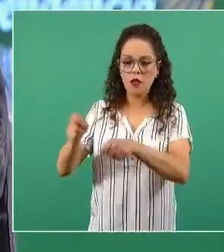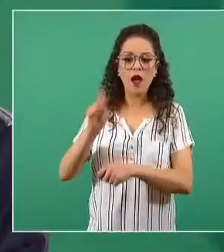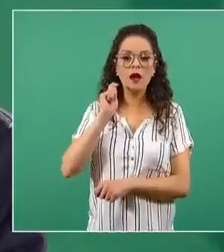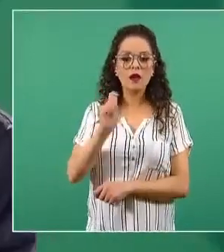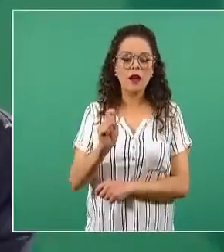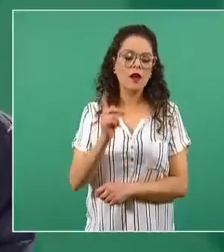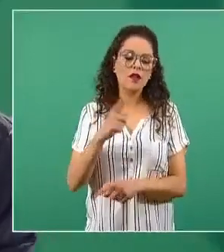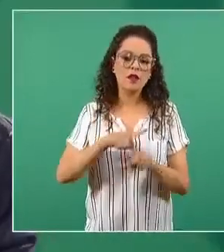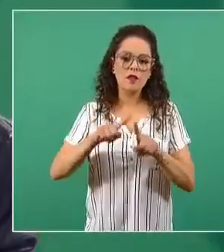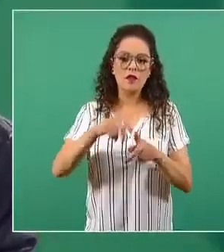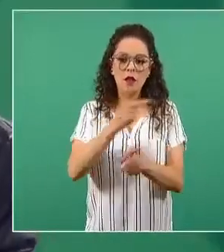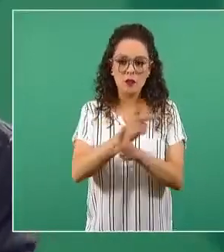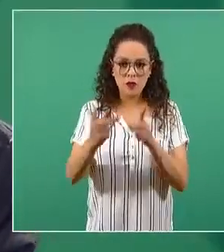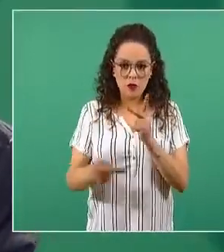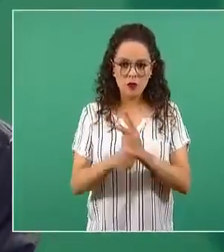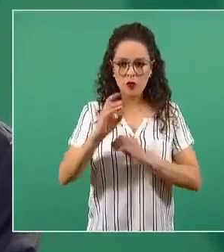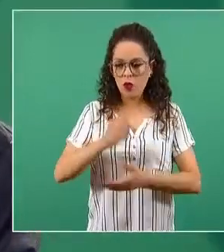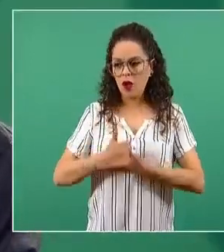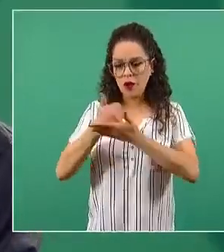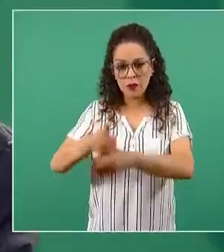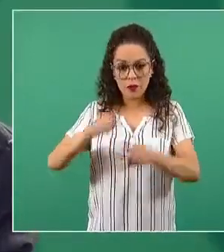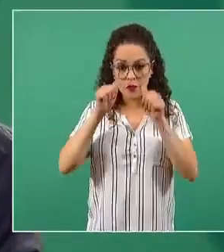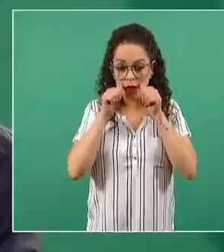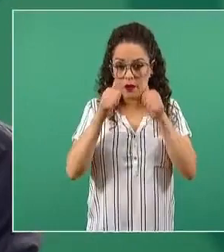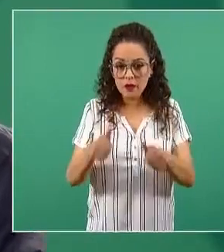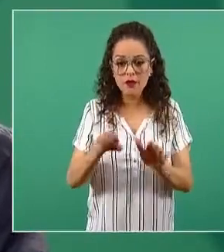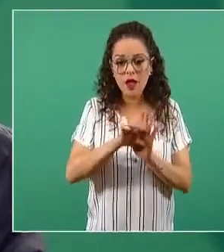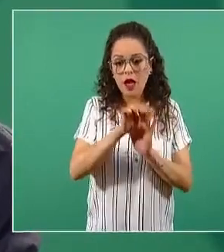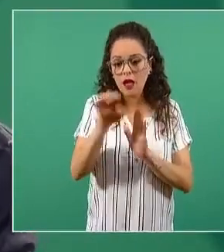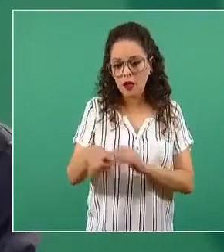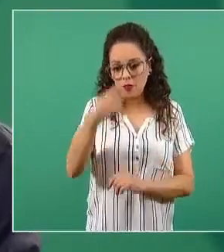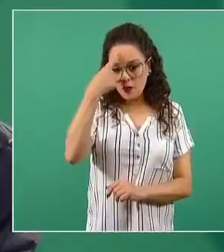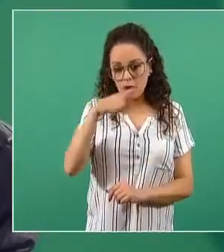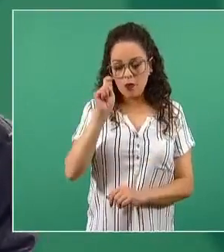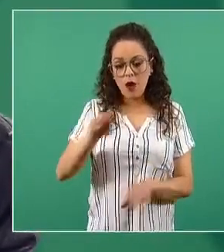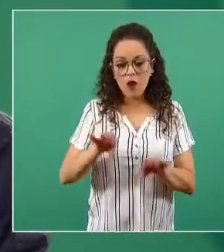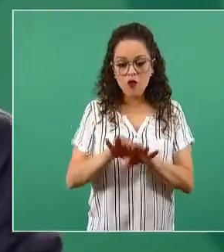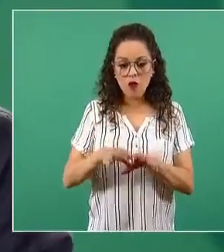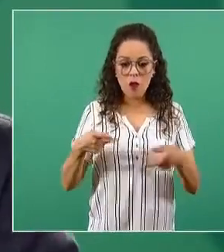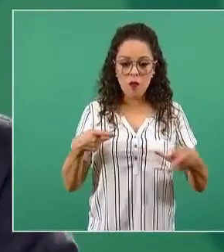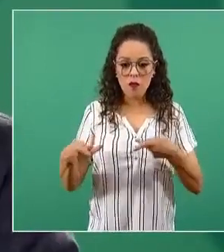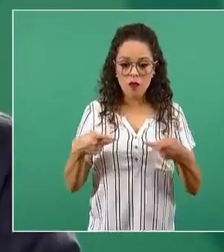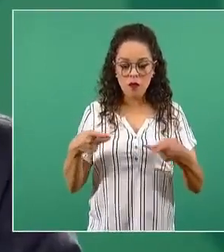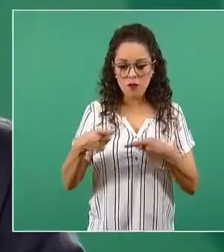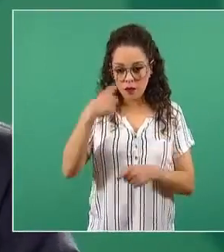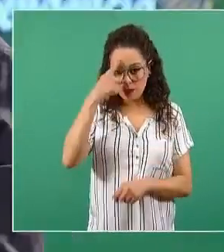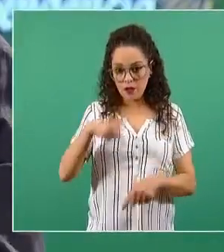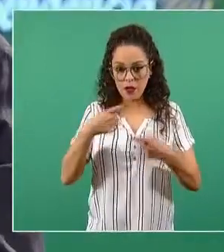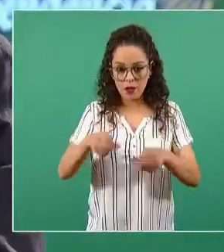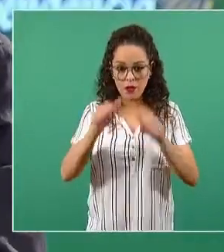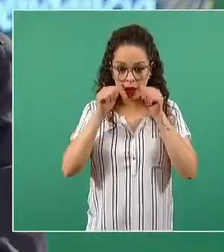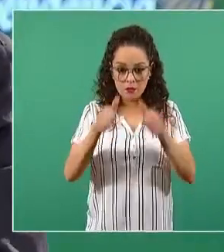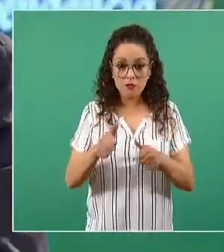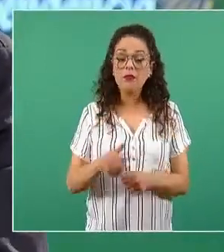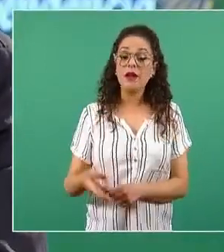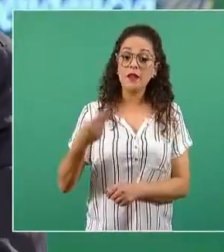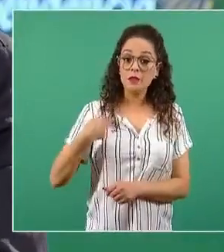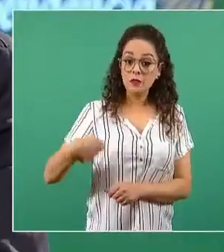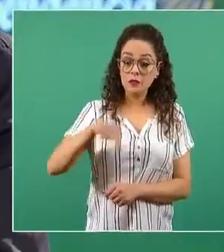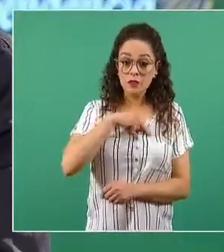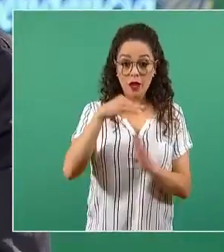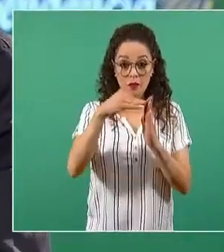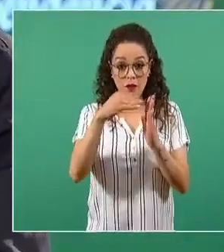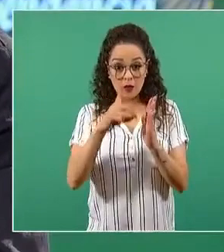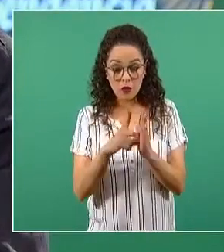Hay ayudas en asistencia técnica, por ejemplo, para los modelos de preparación, de respuesta. Vamos a compartir nuestro